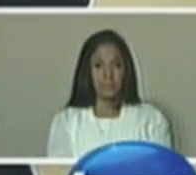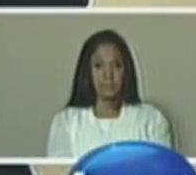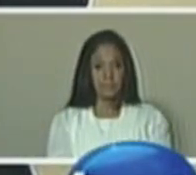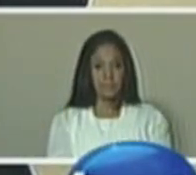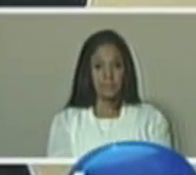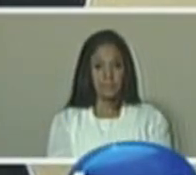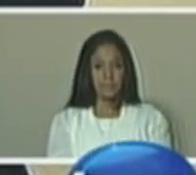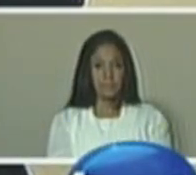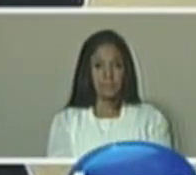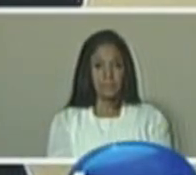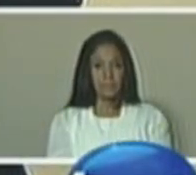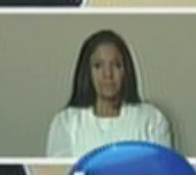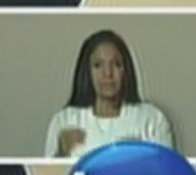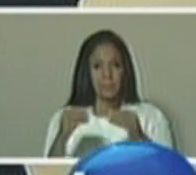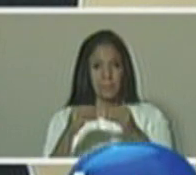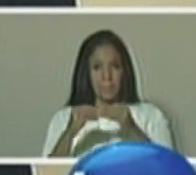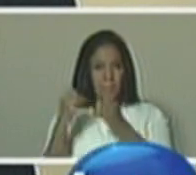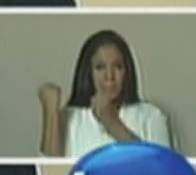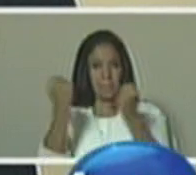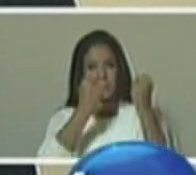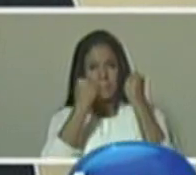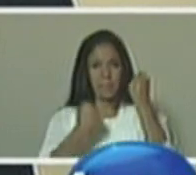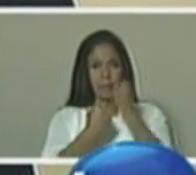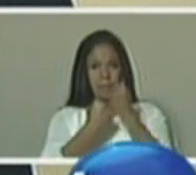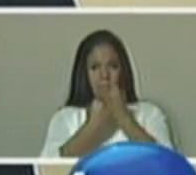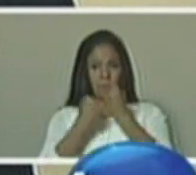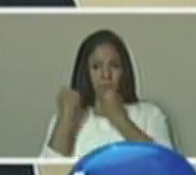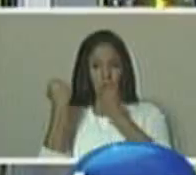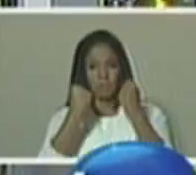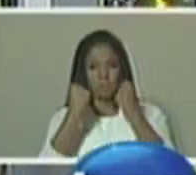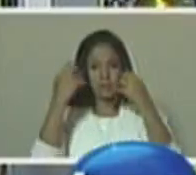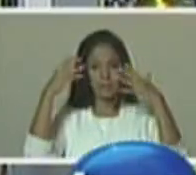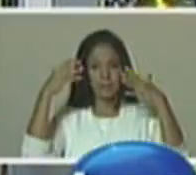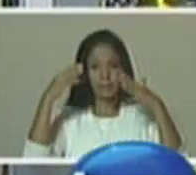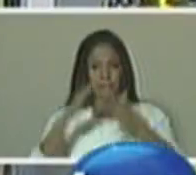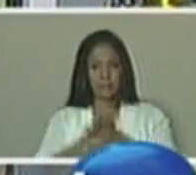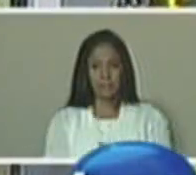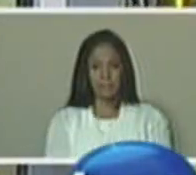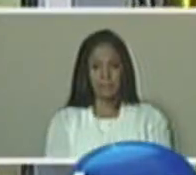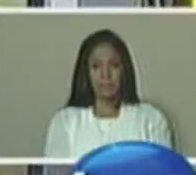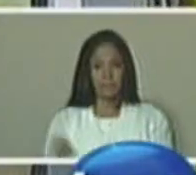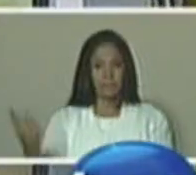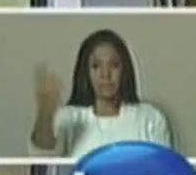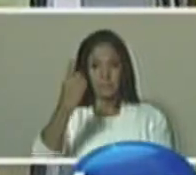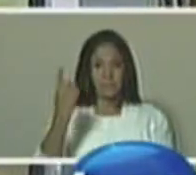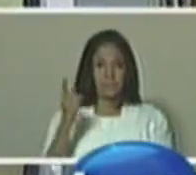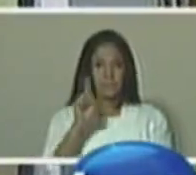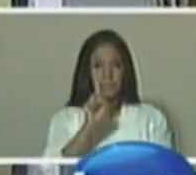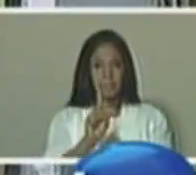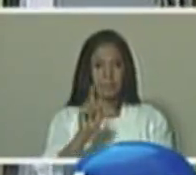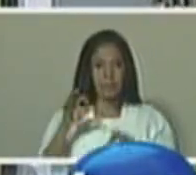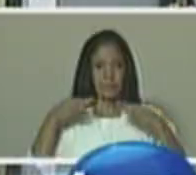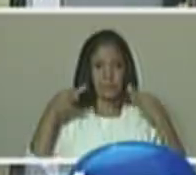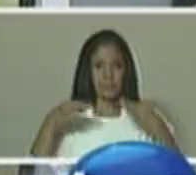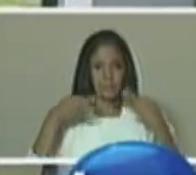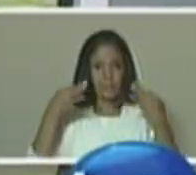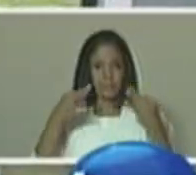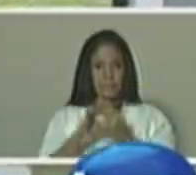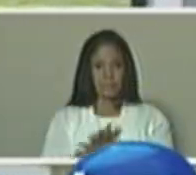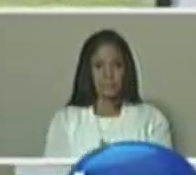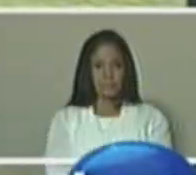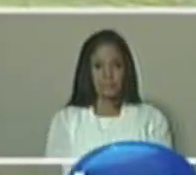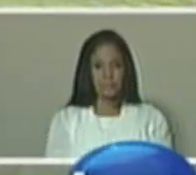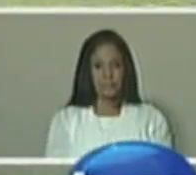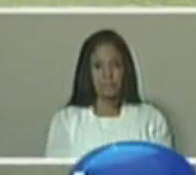A ver, denle mucho más apoyo a Daniel, para que venga feliz dentro de en su camino para acá. Aquí